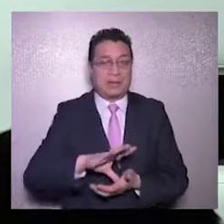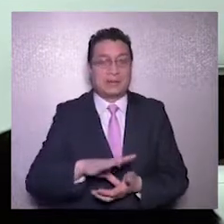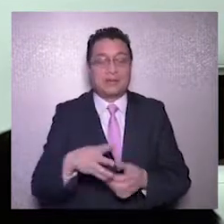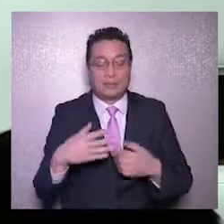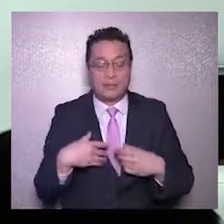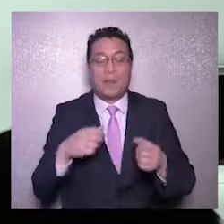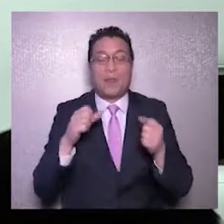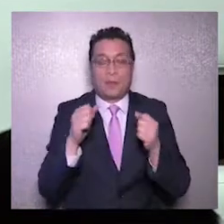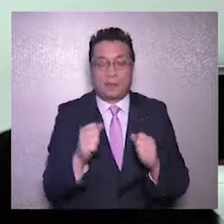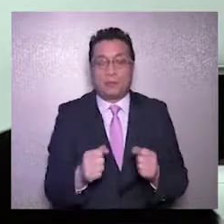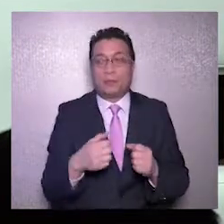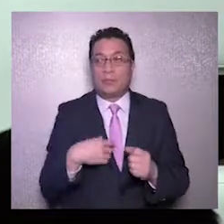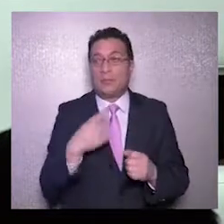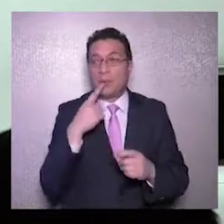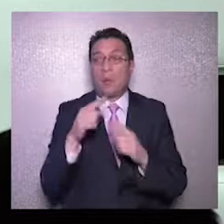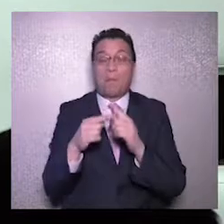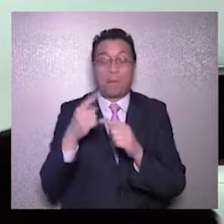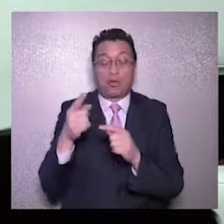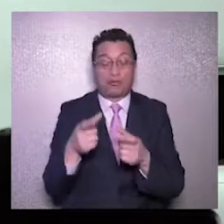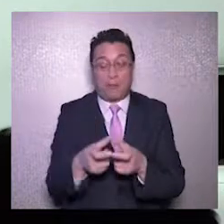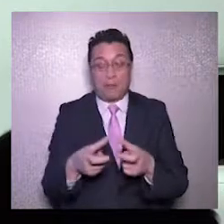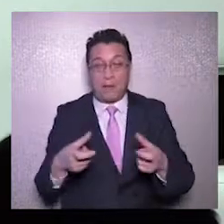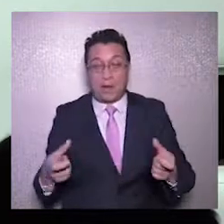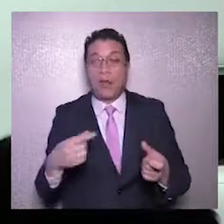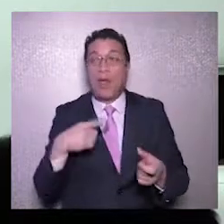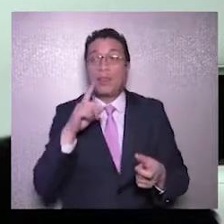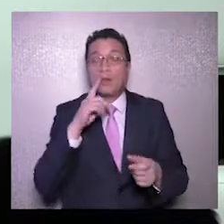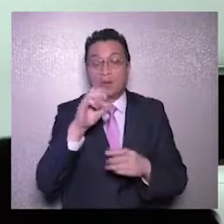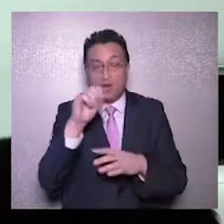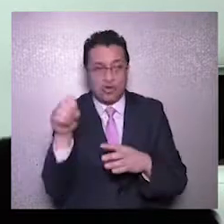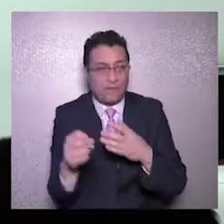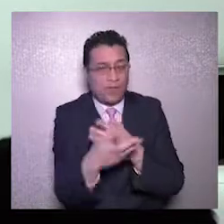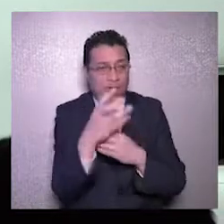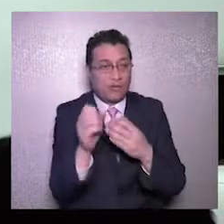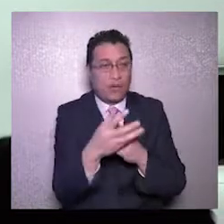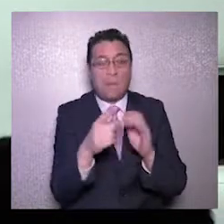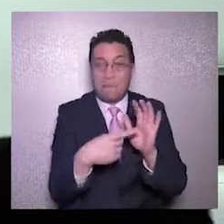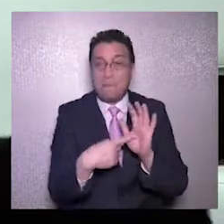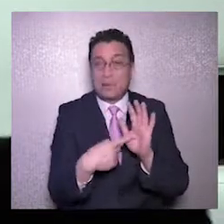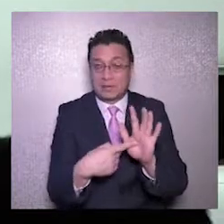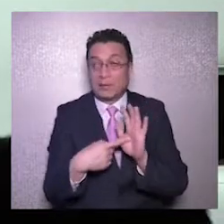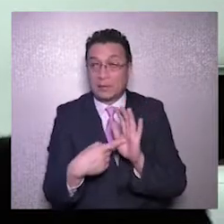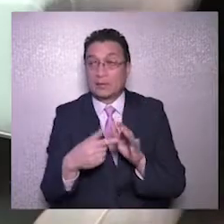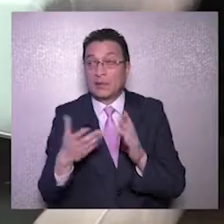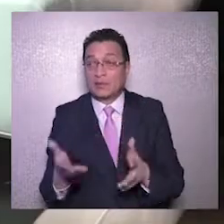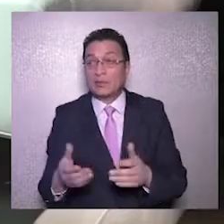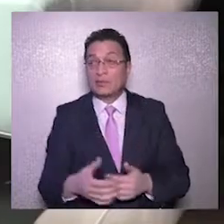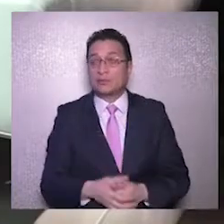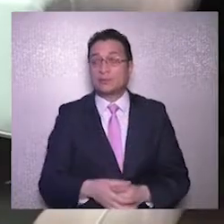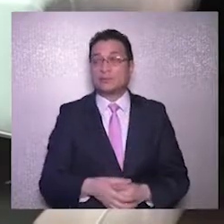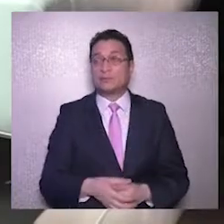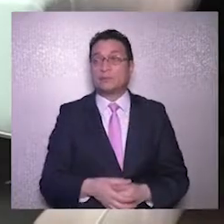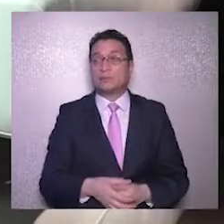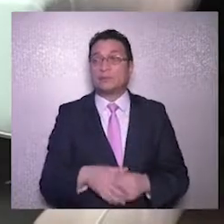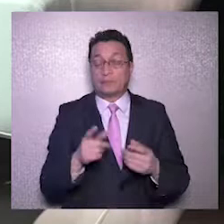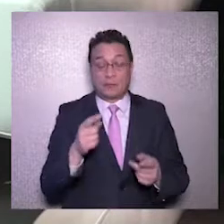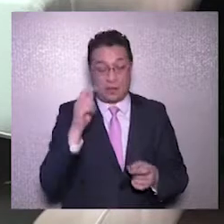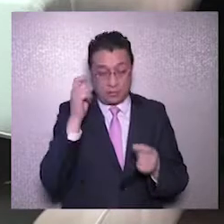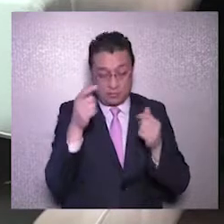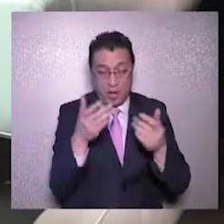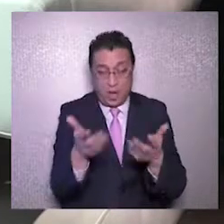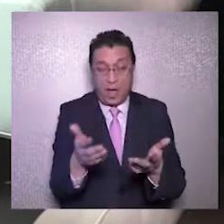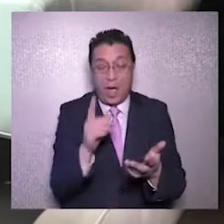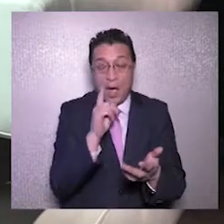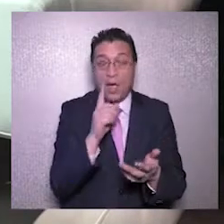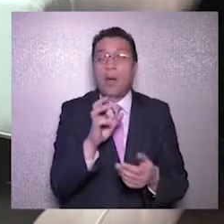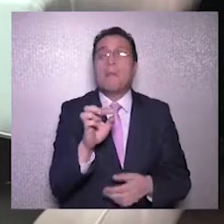capacidad, en el próximo panel, tenemos innovadores que nos van a presentar innovaciones. Están las innovaciones.